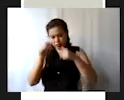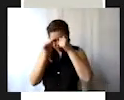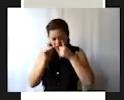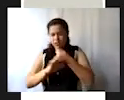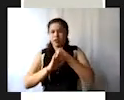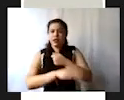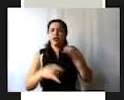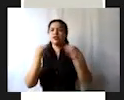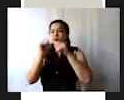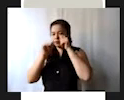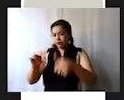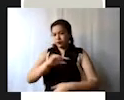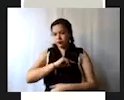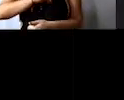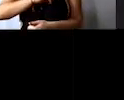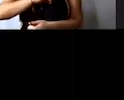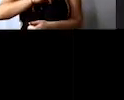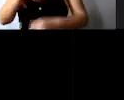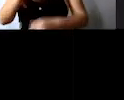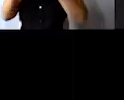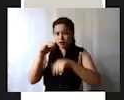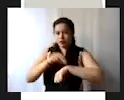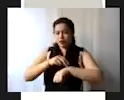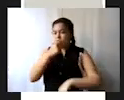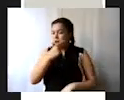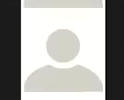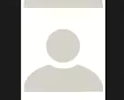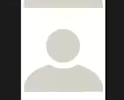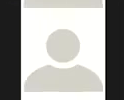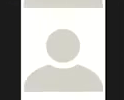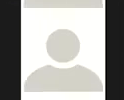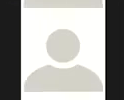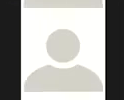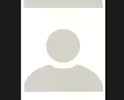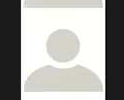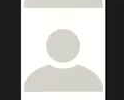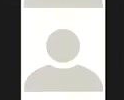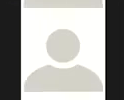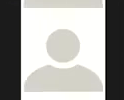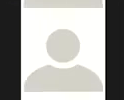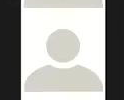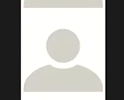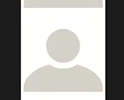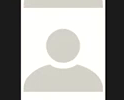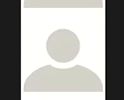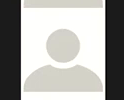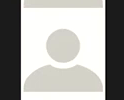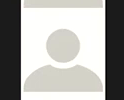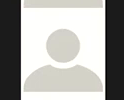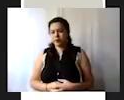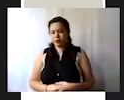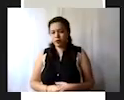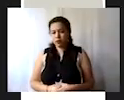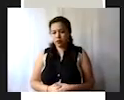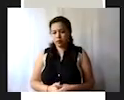institución de asistencia privada que damos atención médica oftalmológica a personas de escasos recursos. Y algo